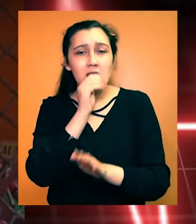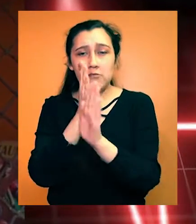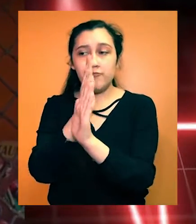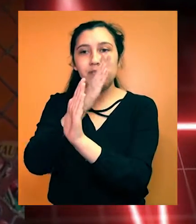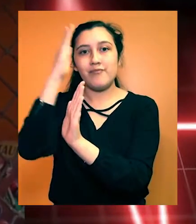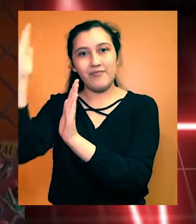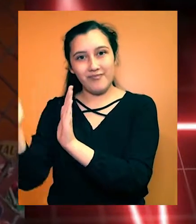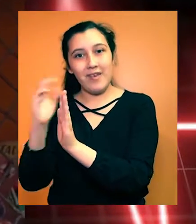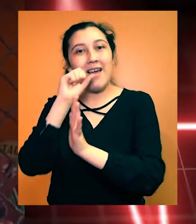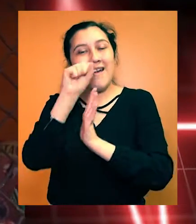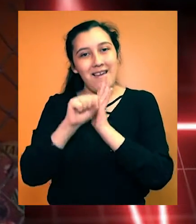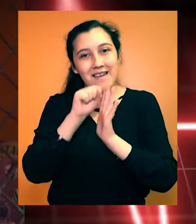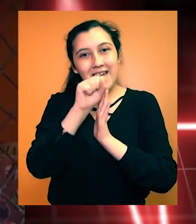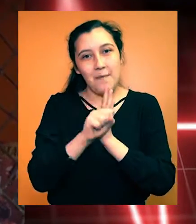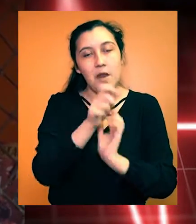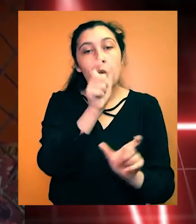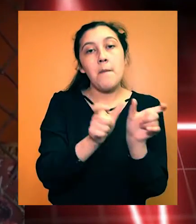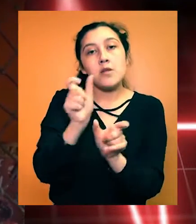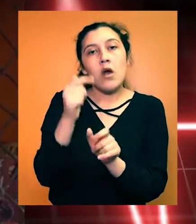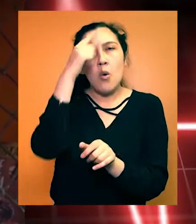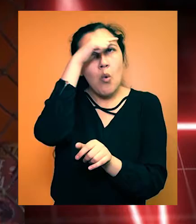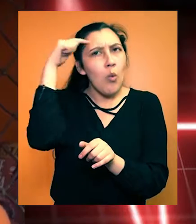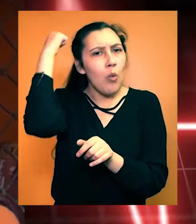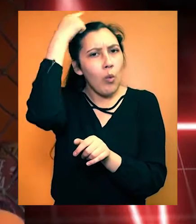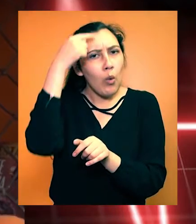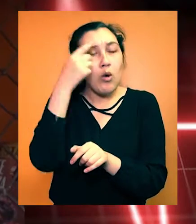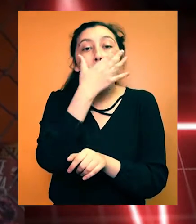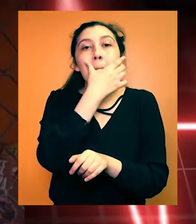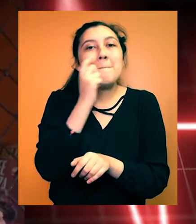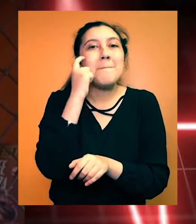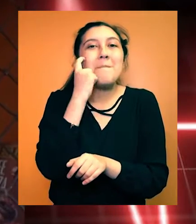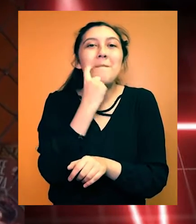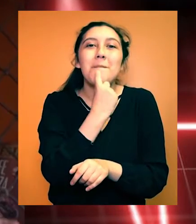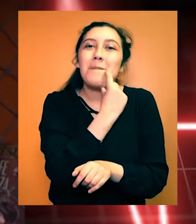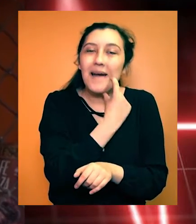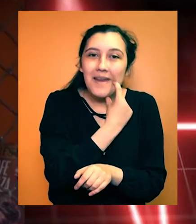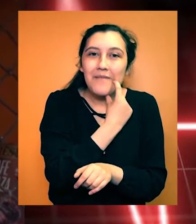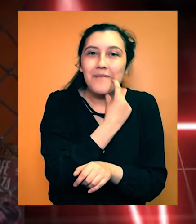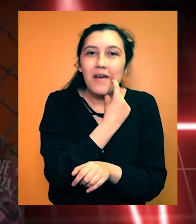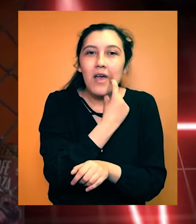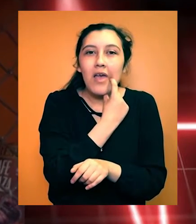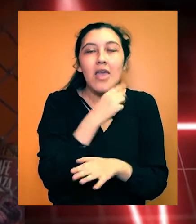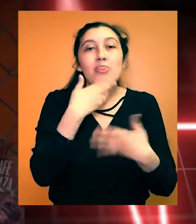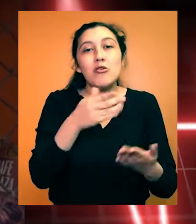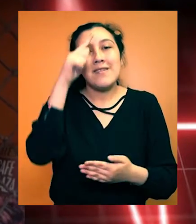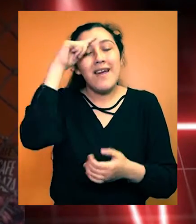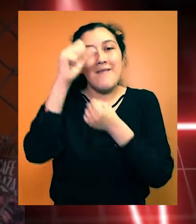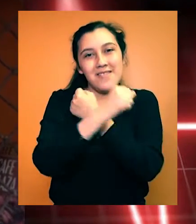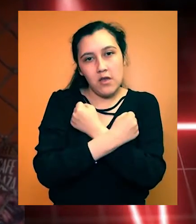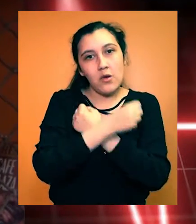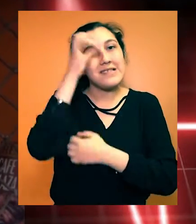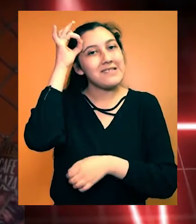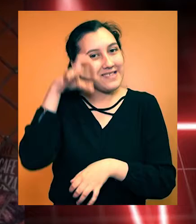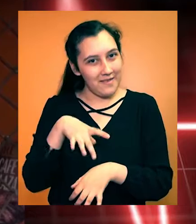Nos faltan cámaras afuera, pero las cámaras ya se vio de la persona aquí, una persona con un gorro tipo ruso, de barba, ya,